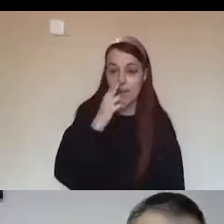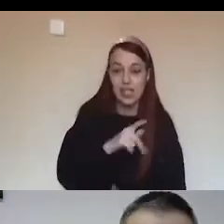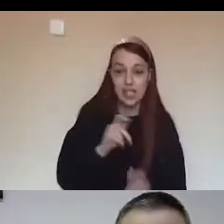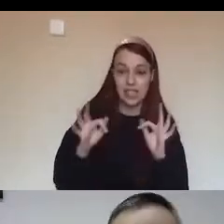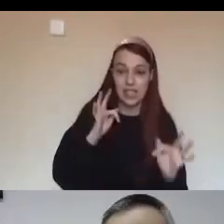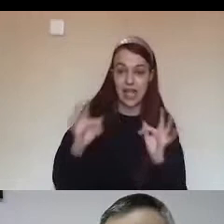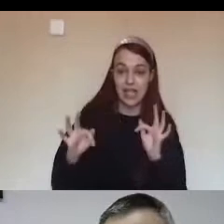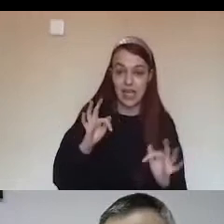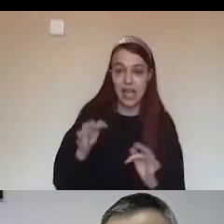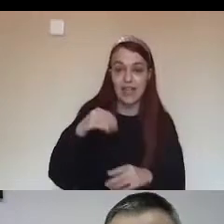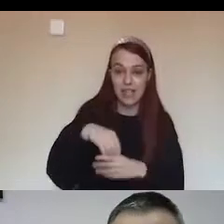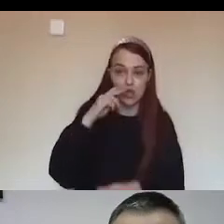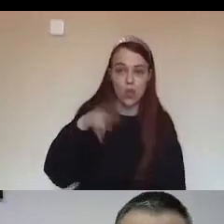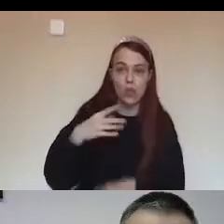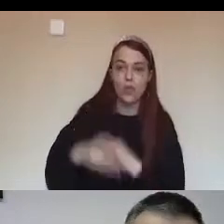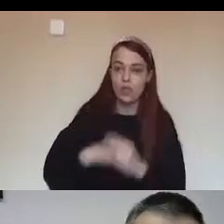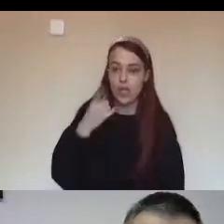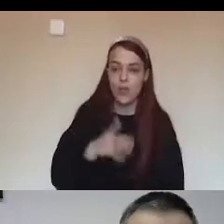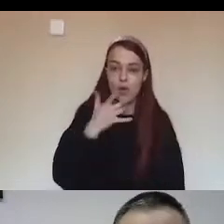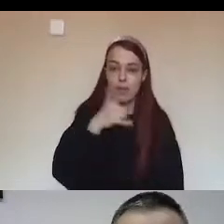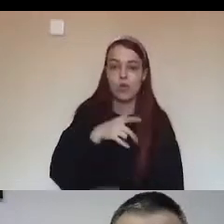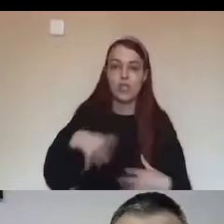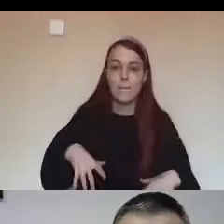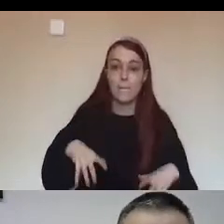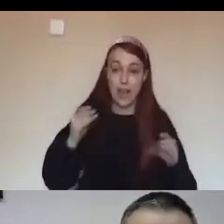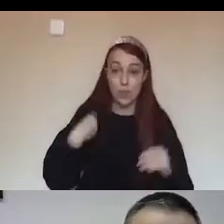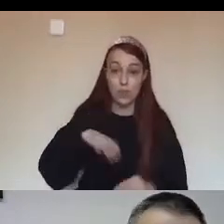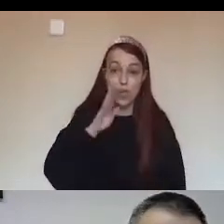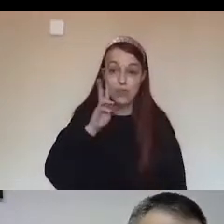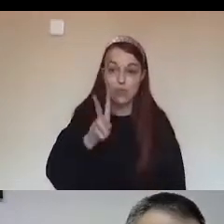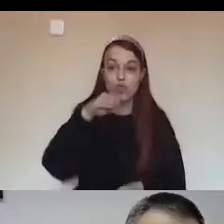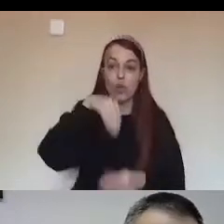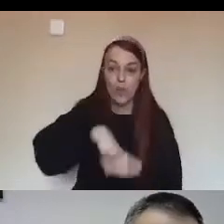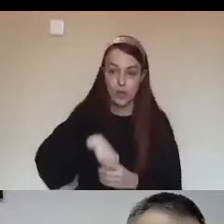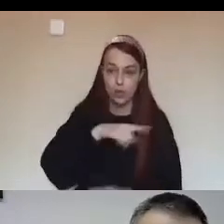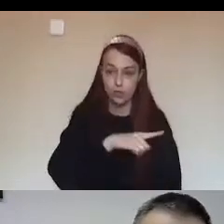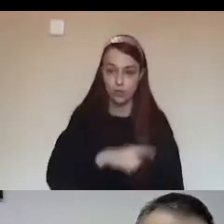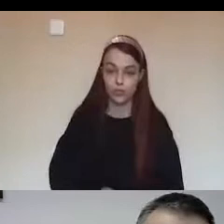ejemplo, dentro de los museos. Esta es en el palacio que hemos visto antes, ¿no? Y en este caso,